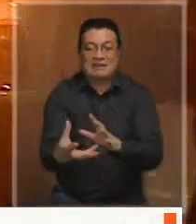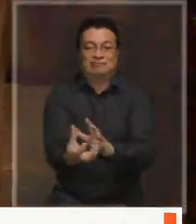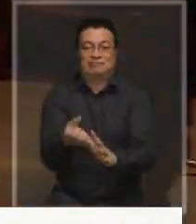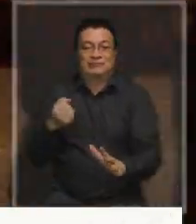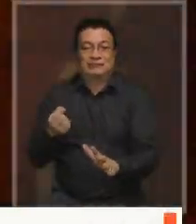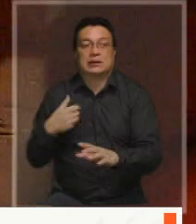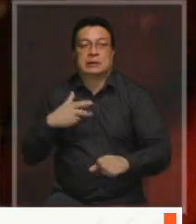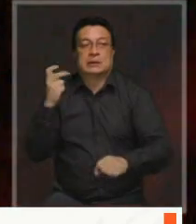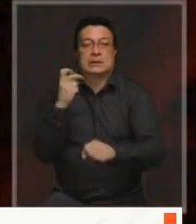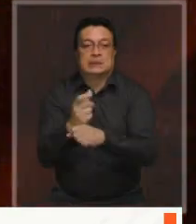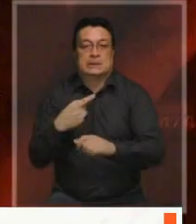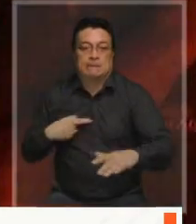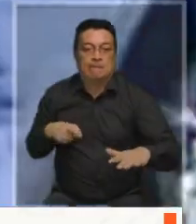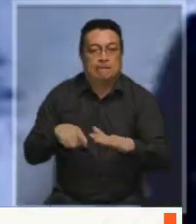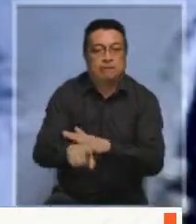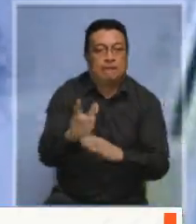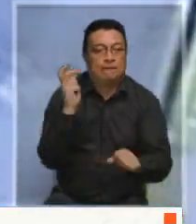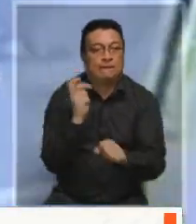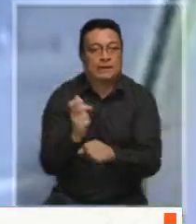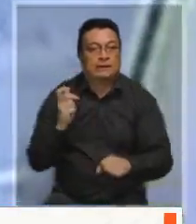para el atraco.